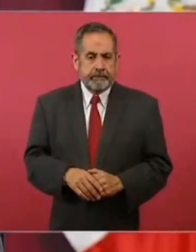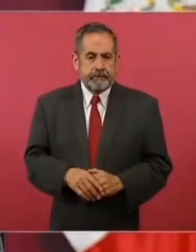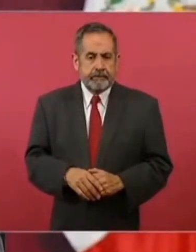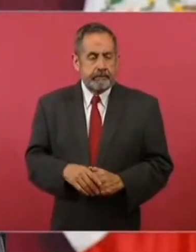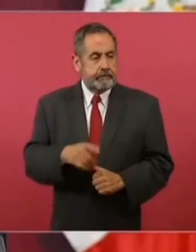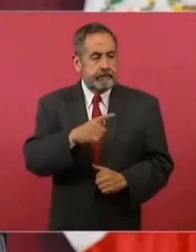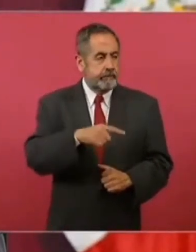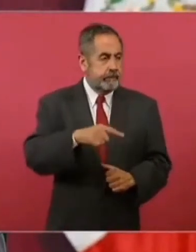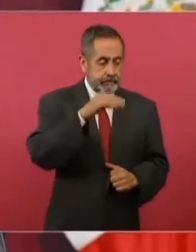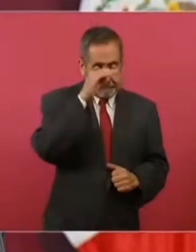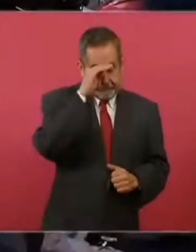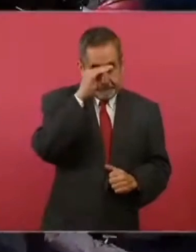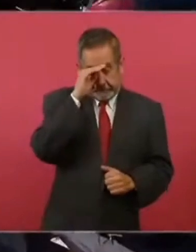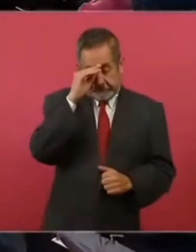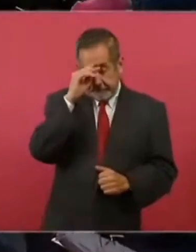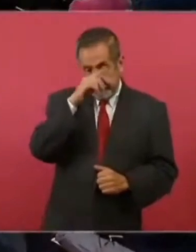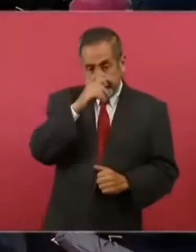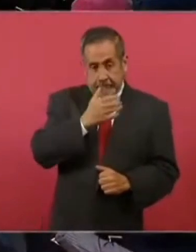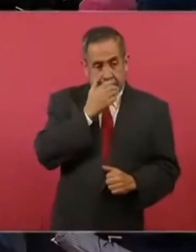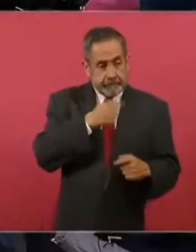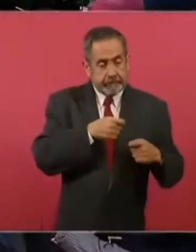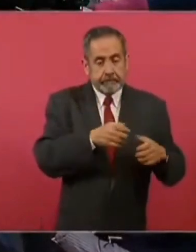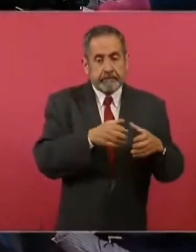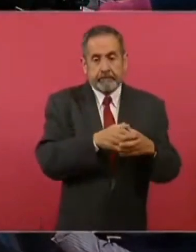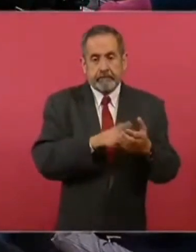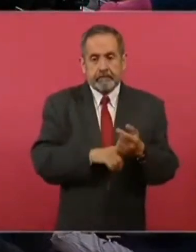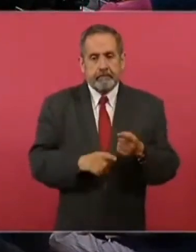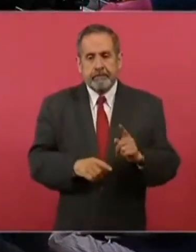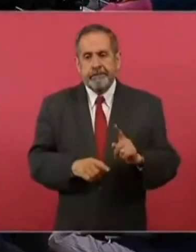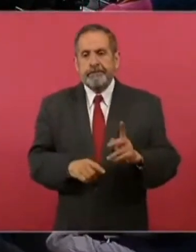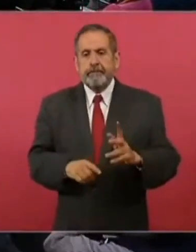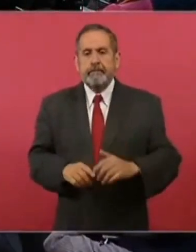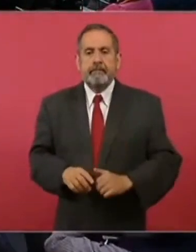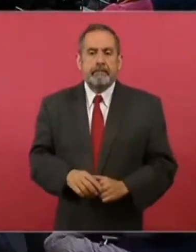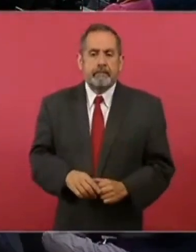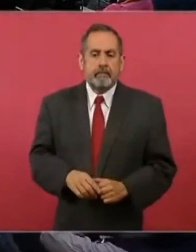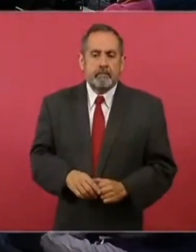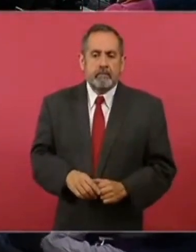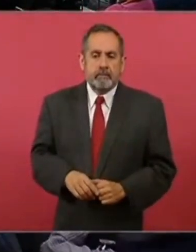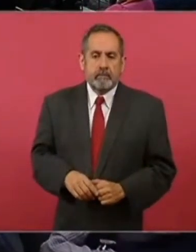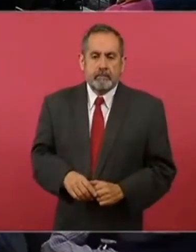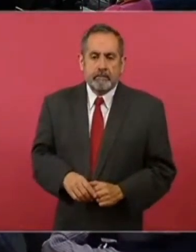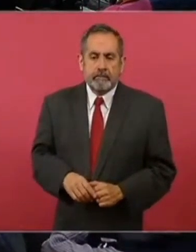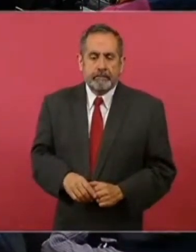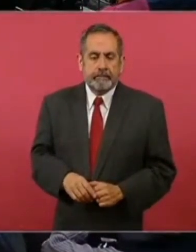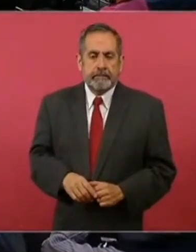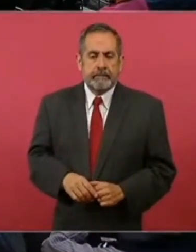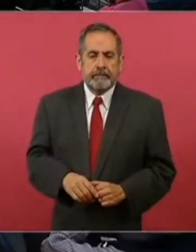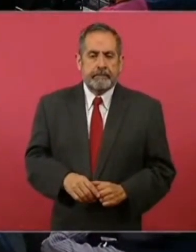el pensamiento conservador, ni con